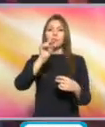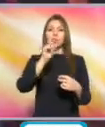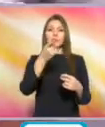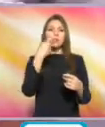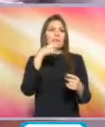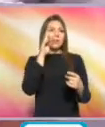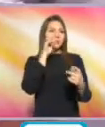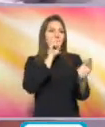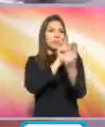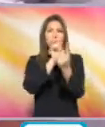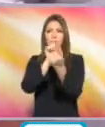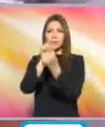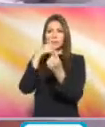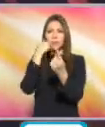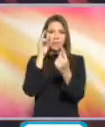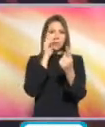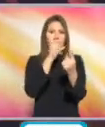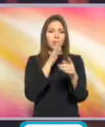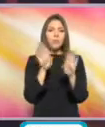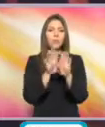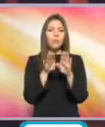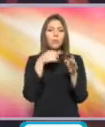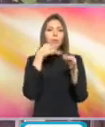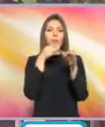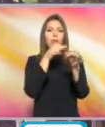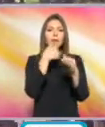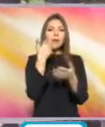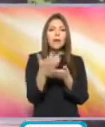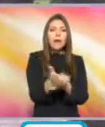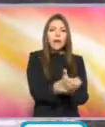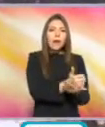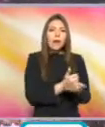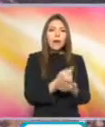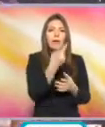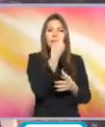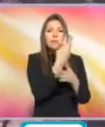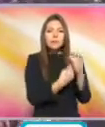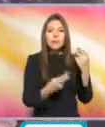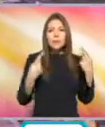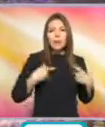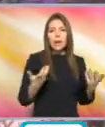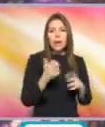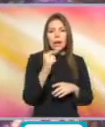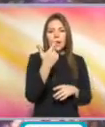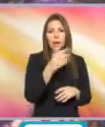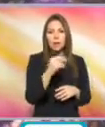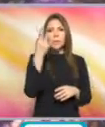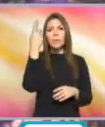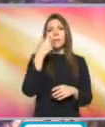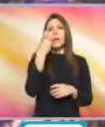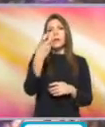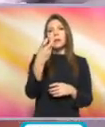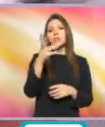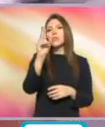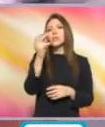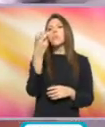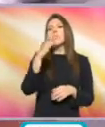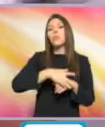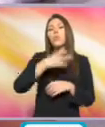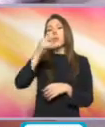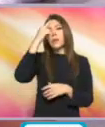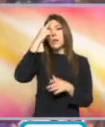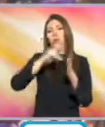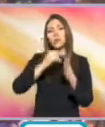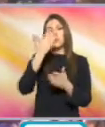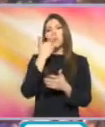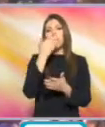que tiene cada persona, entonces sí la estás reflejando y sí la estás usando cada vez que pasas por la calle. No, es que aquí hay algo. ¿No? Yo creo que también